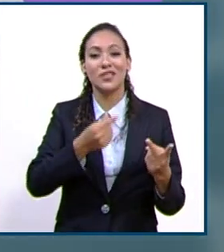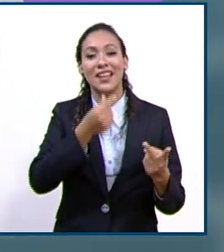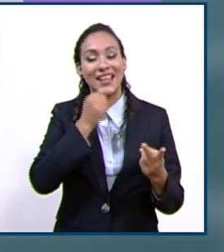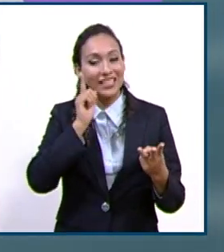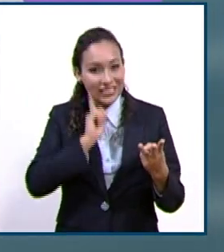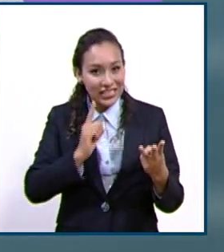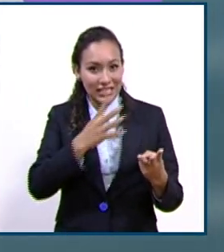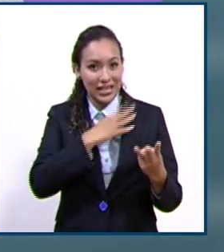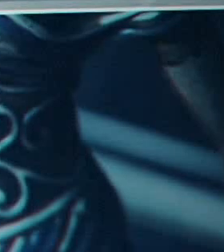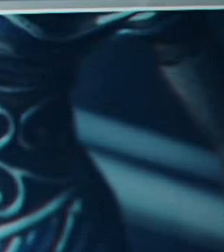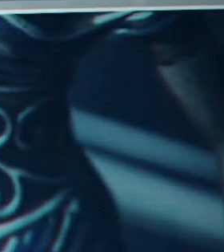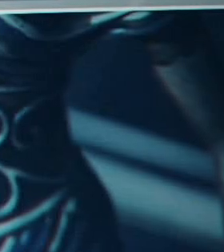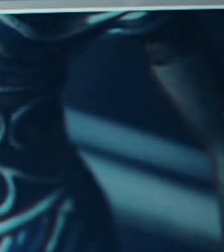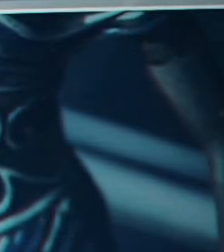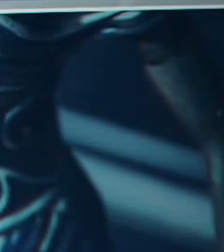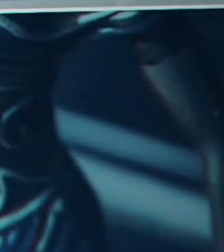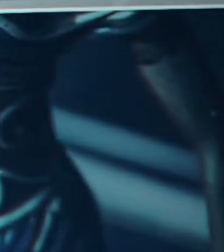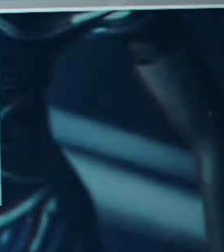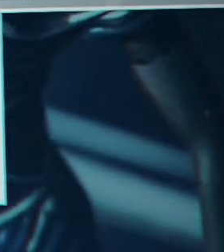vocación.